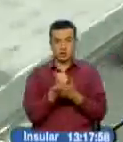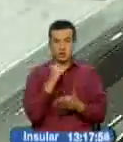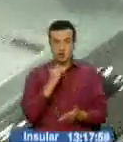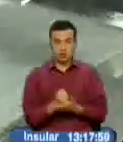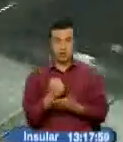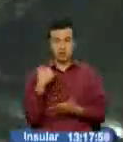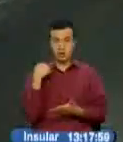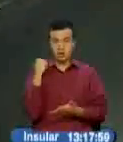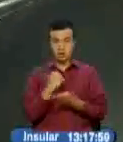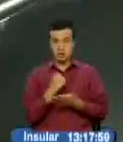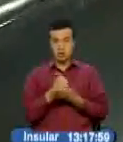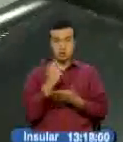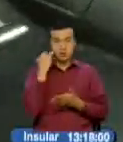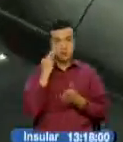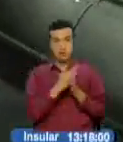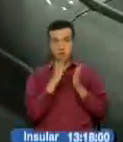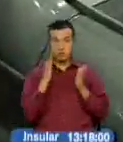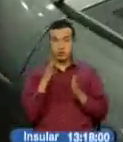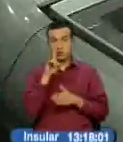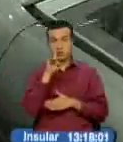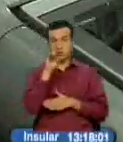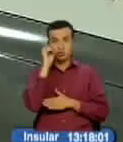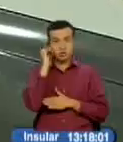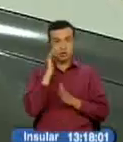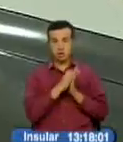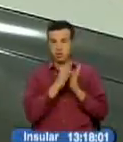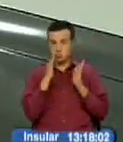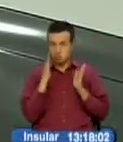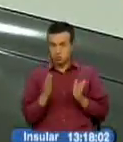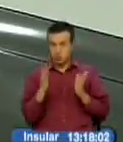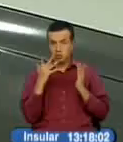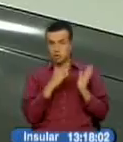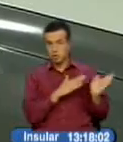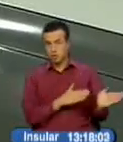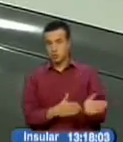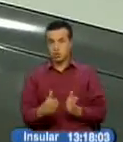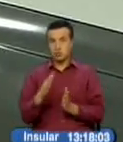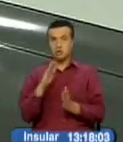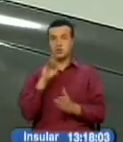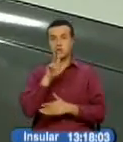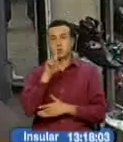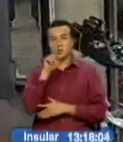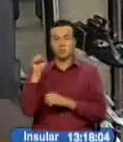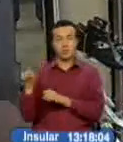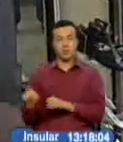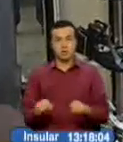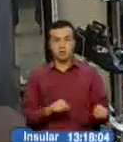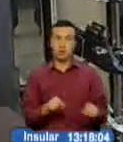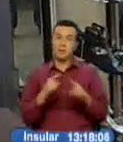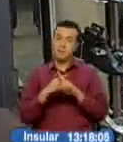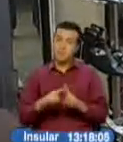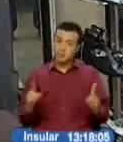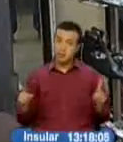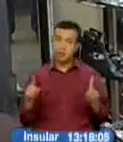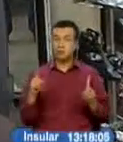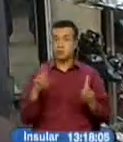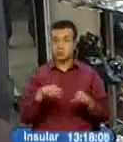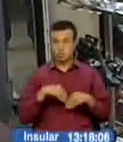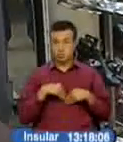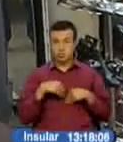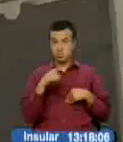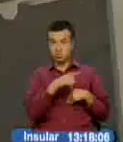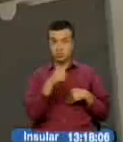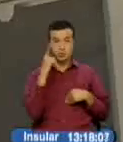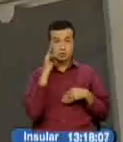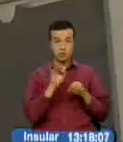todavía disponen por un plazo máximo de 180 días, contados desde el 31 de mayo. Sin embargo, si se acogen a esta opción,